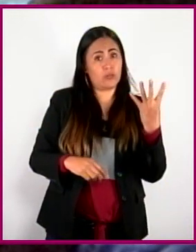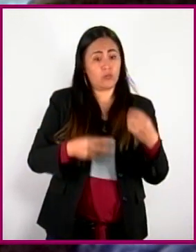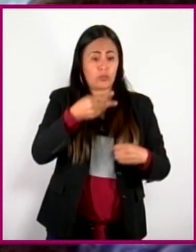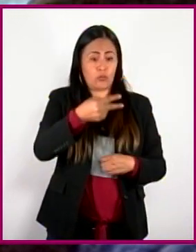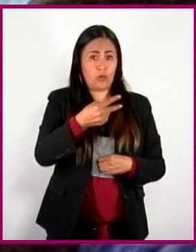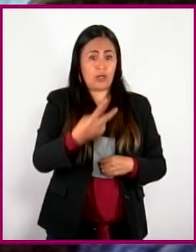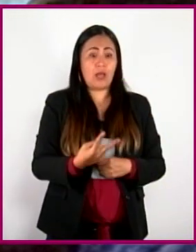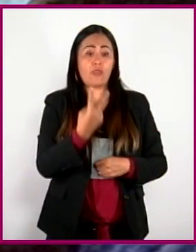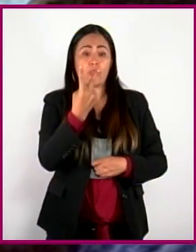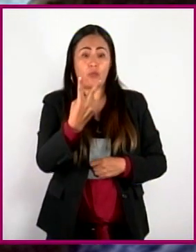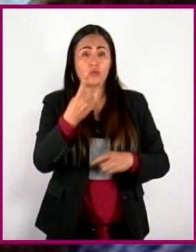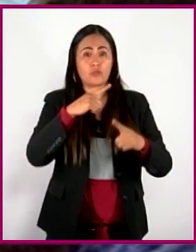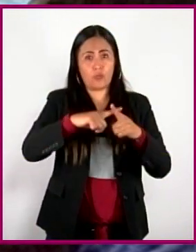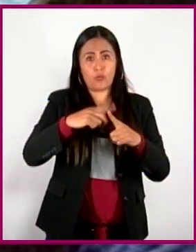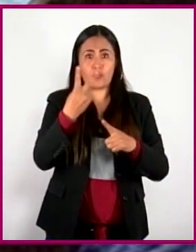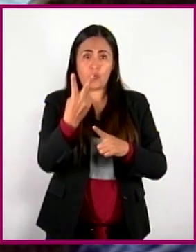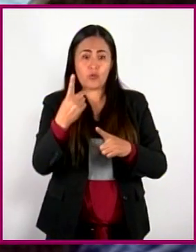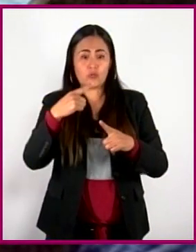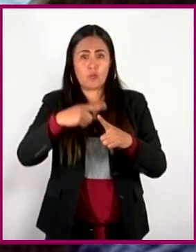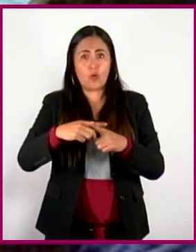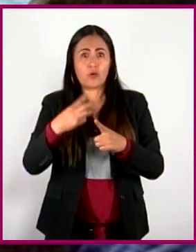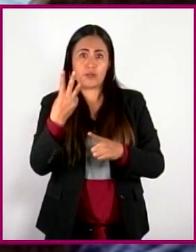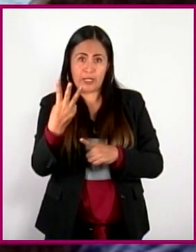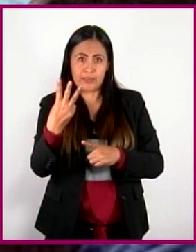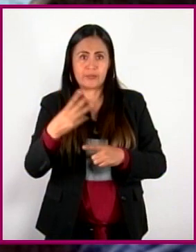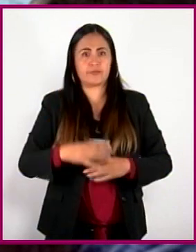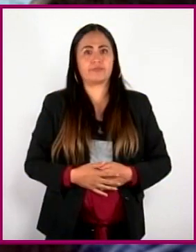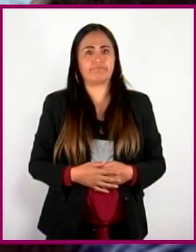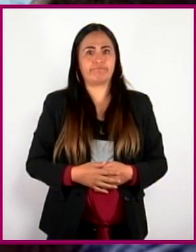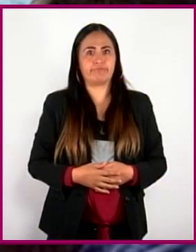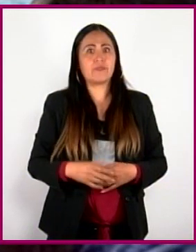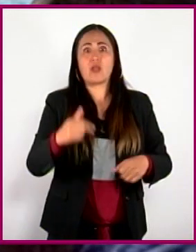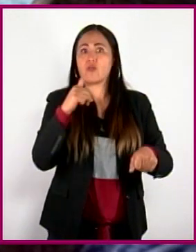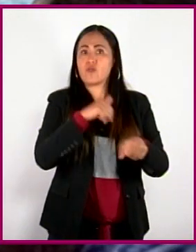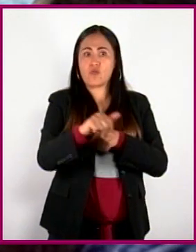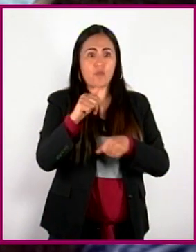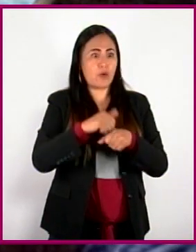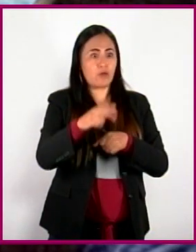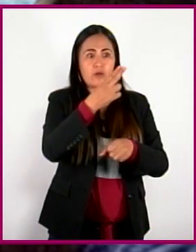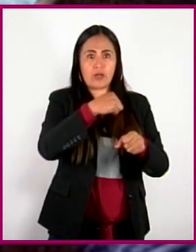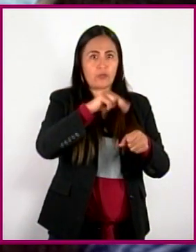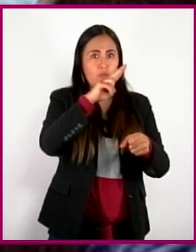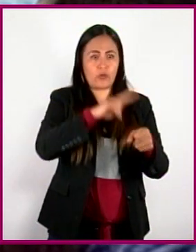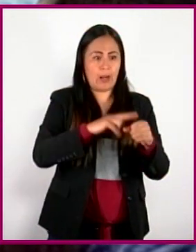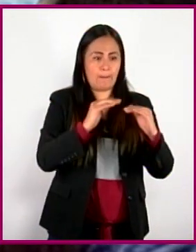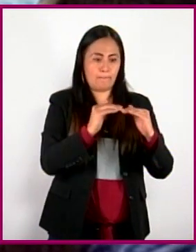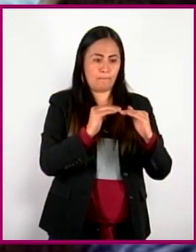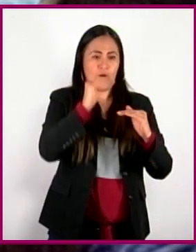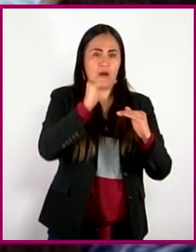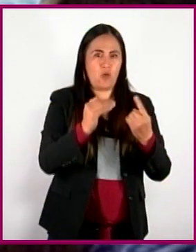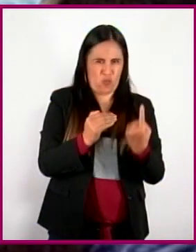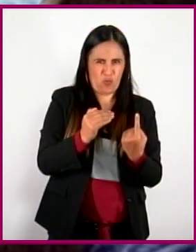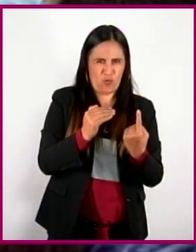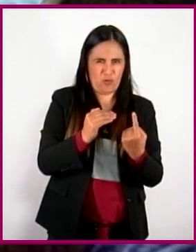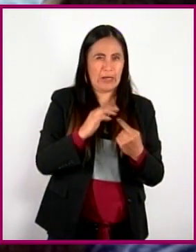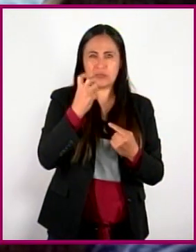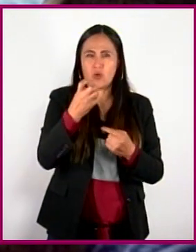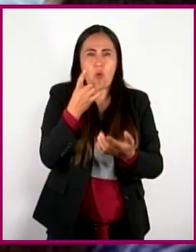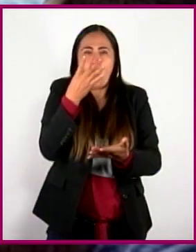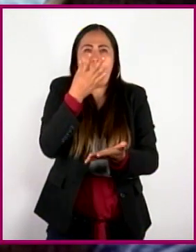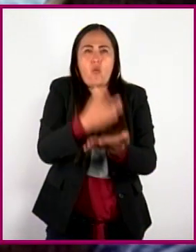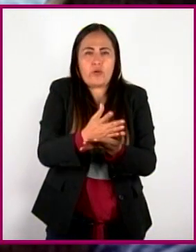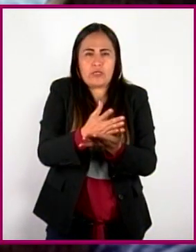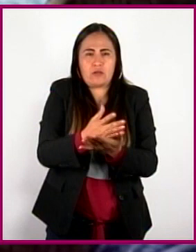2 por 2 por 2 por 3. Entonces, todos los números naturales mayor a 1 se puede escribir de manera única,